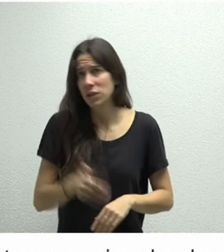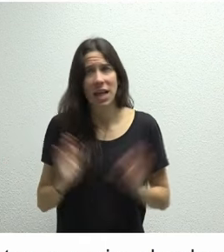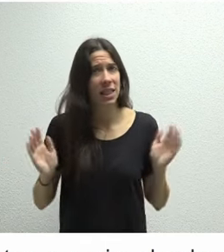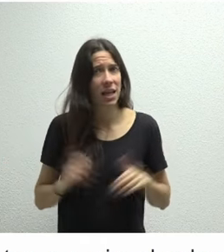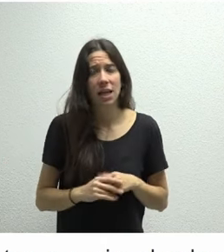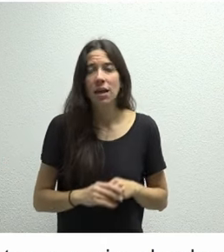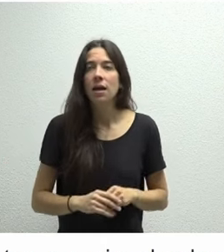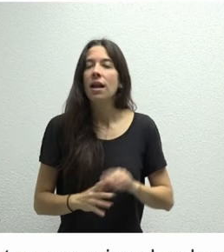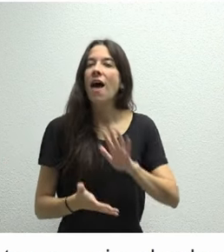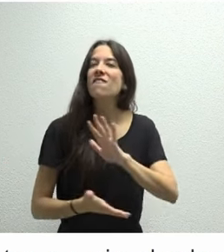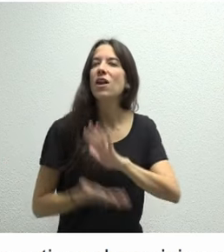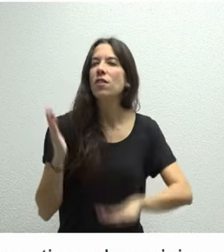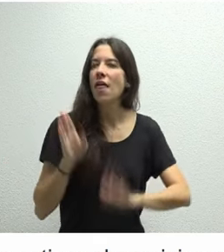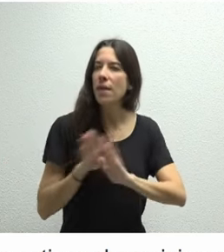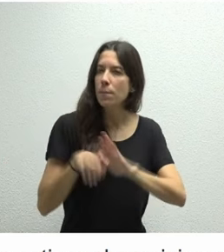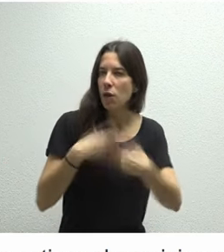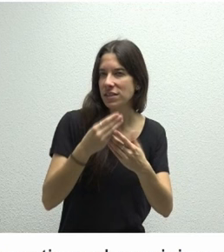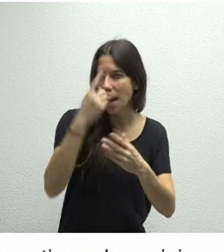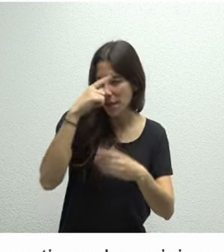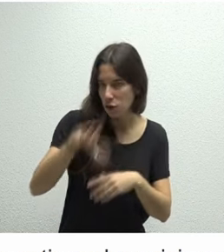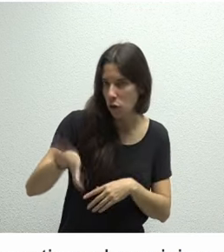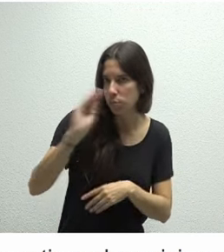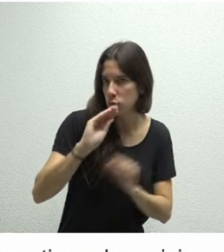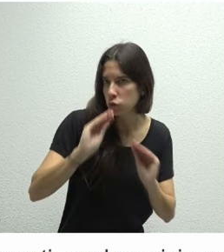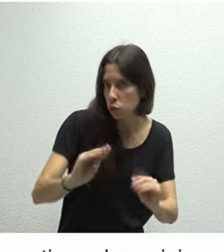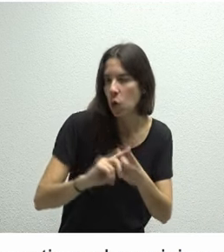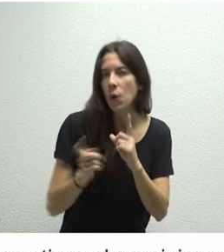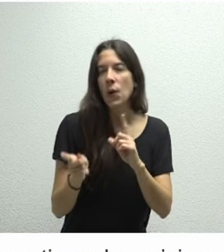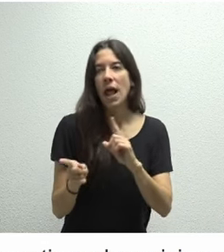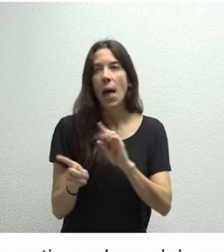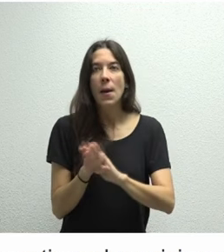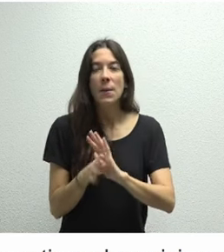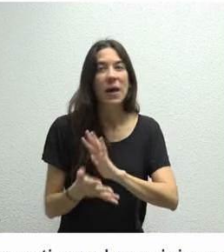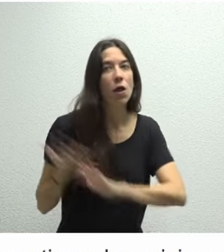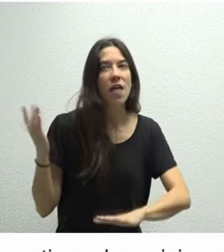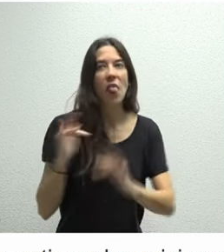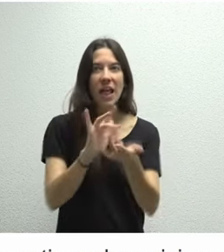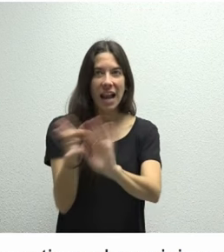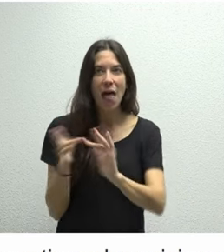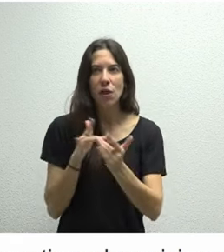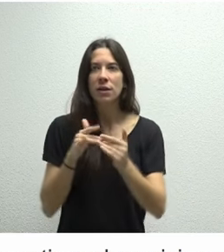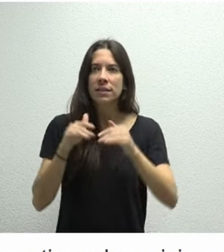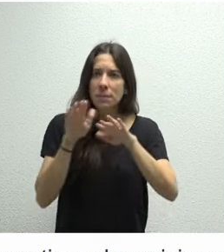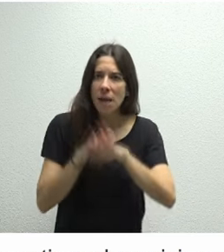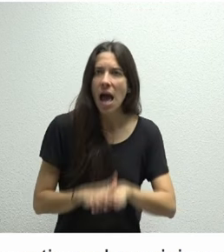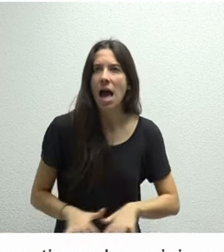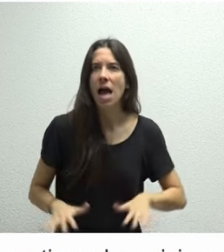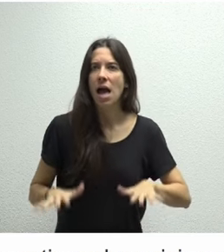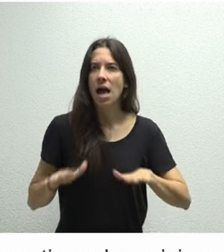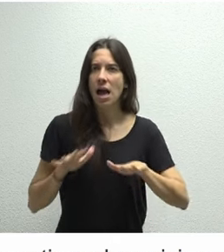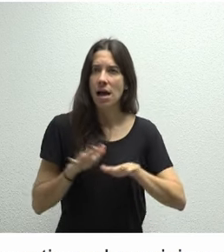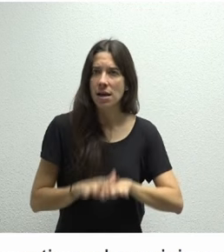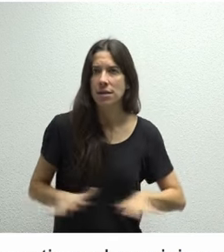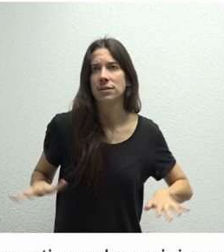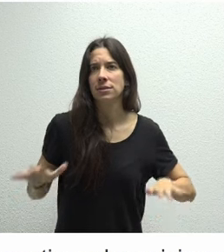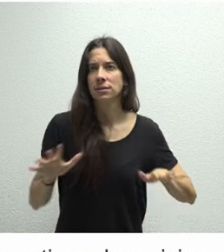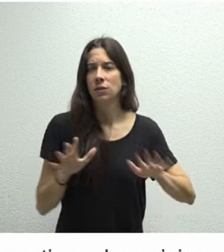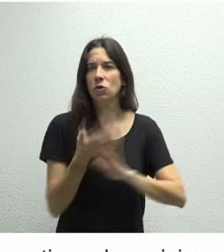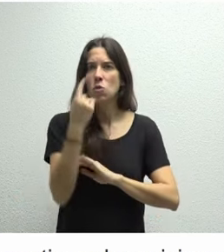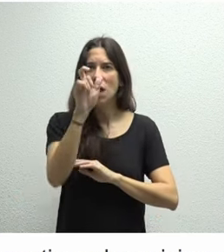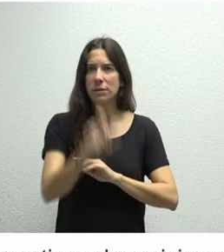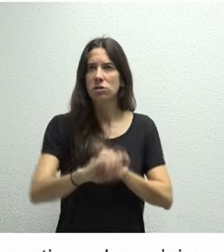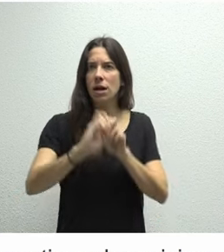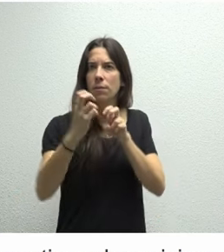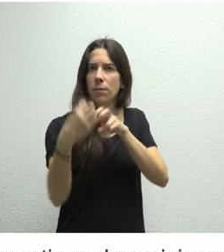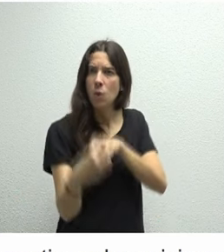su velocidad de procesamiento y su velocidad de interrelación es mucho más lenta Entonces por qué alguien que se sienta delante